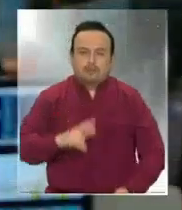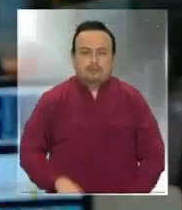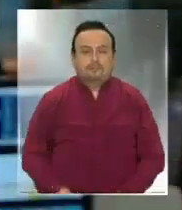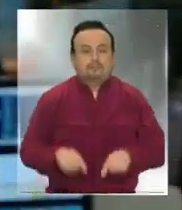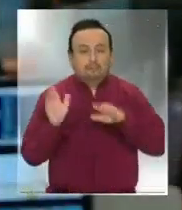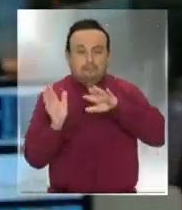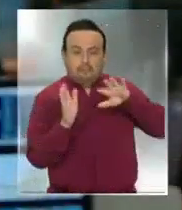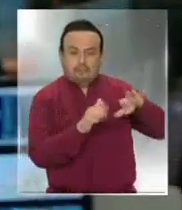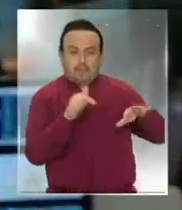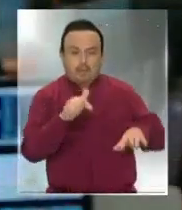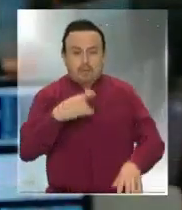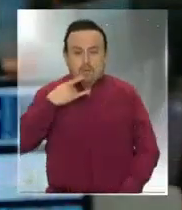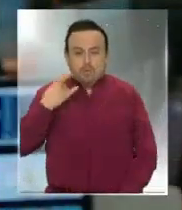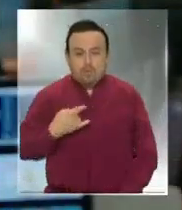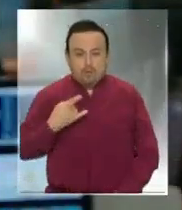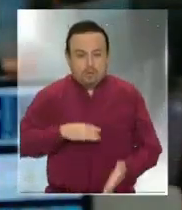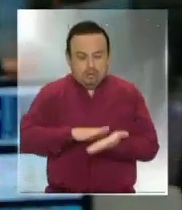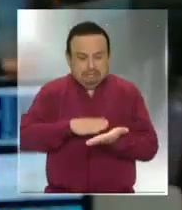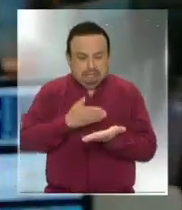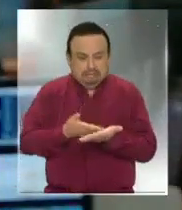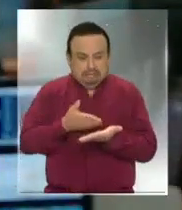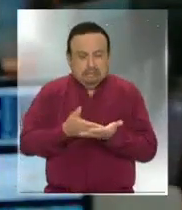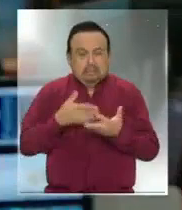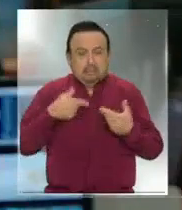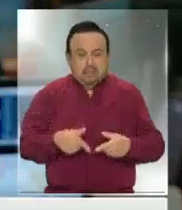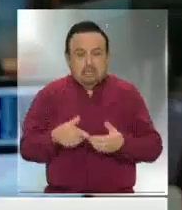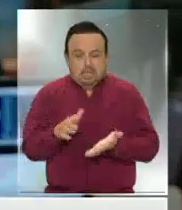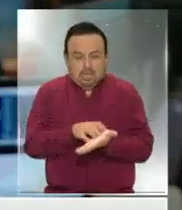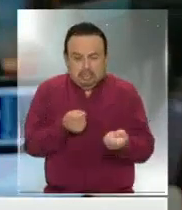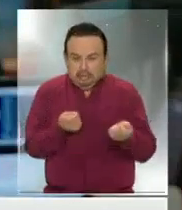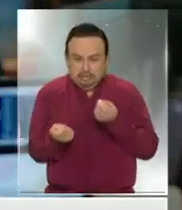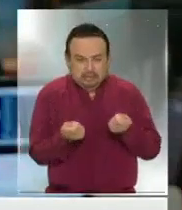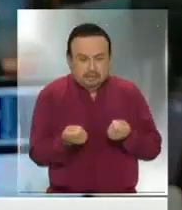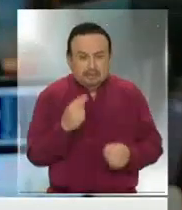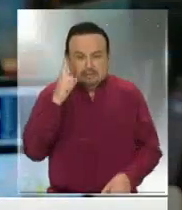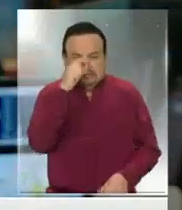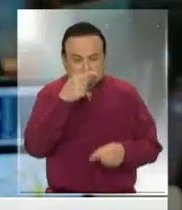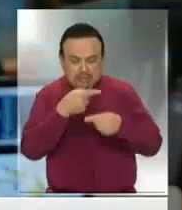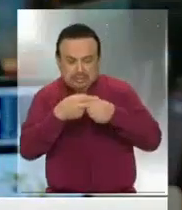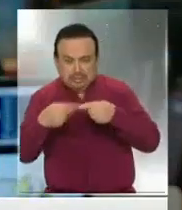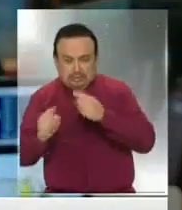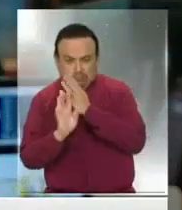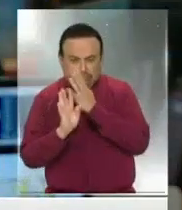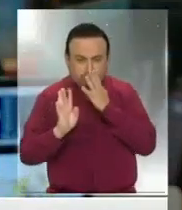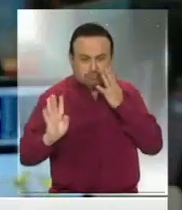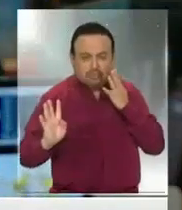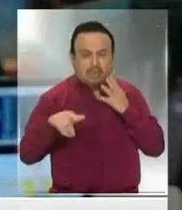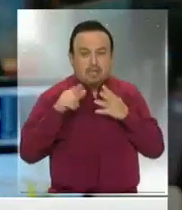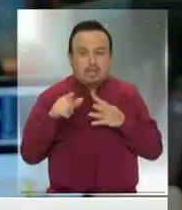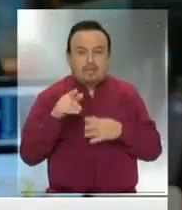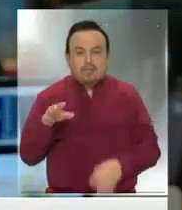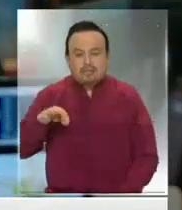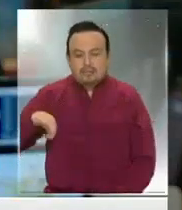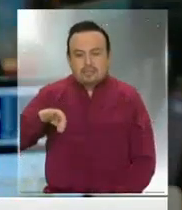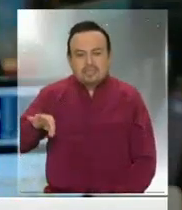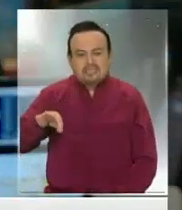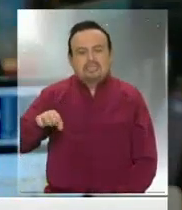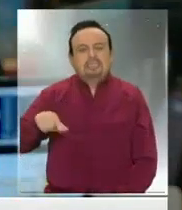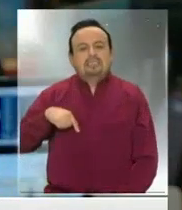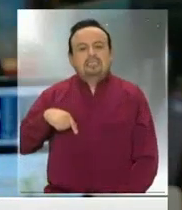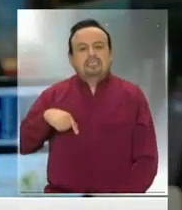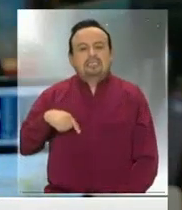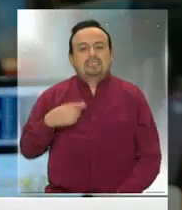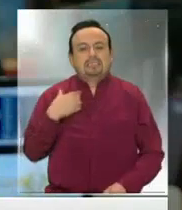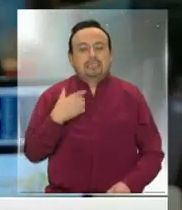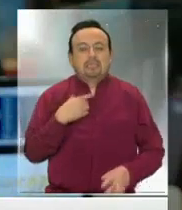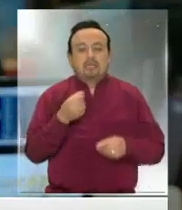Esta emergencia sanitaria también está causando estragos en la economía. En la semana vimos enormes filas para activar el seguro de cesantía, mientras que miles de